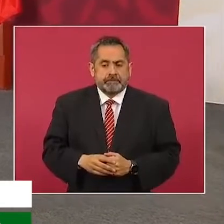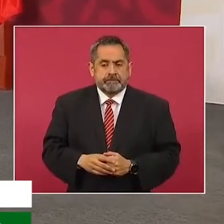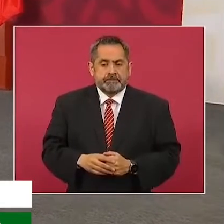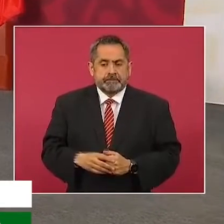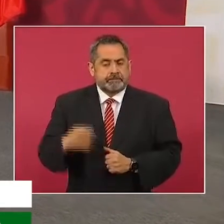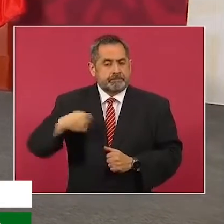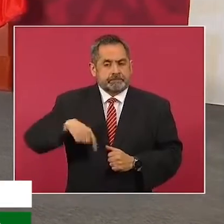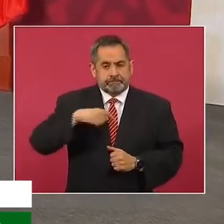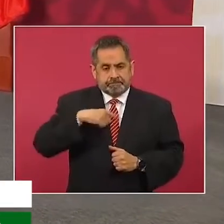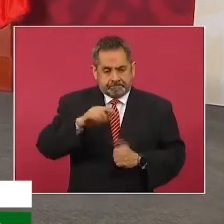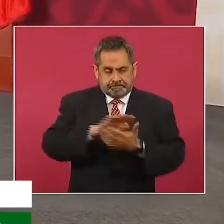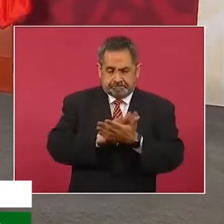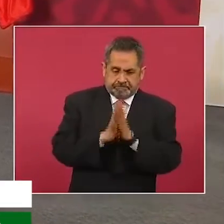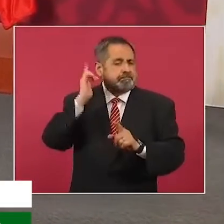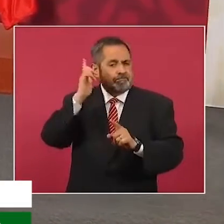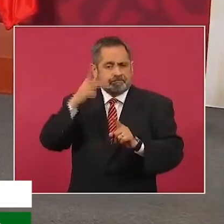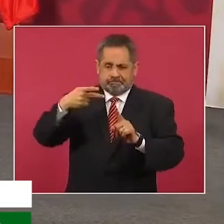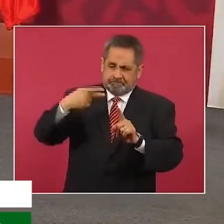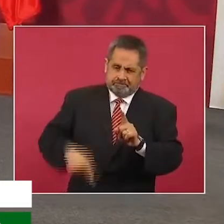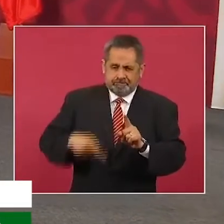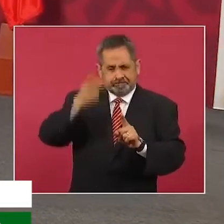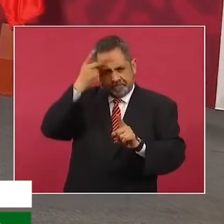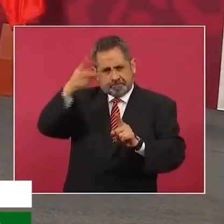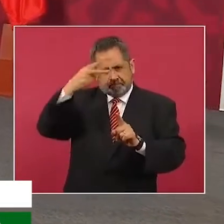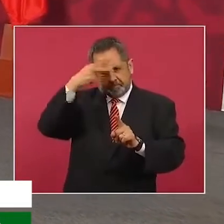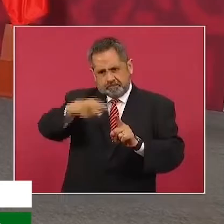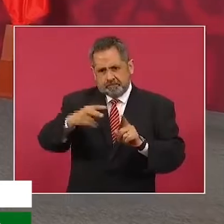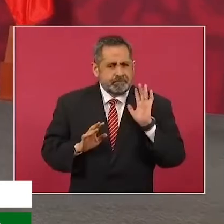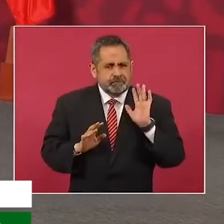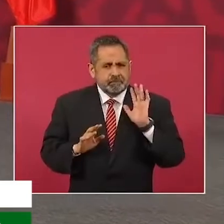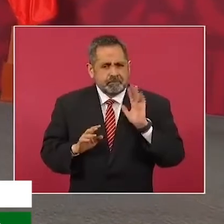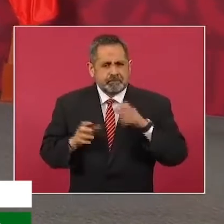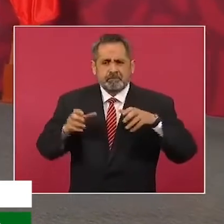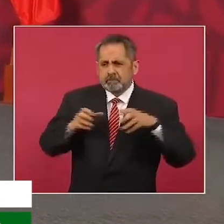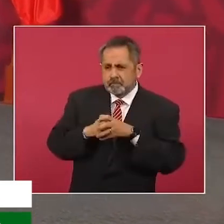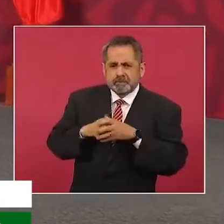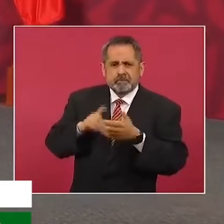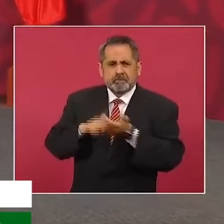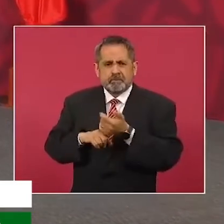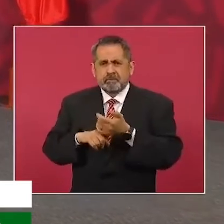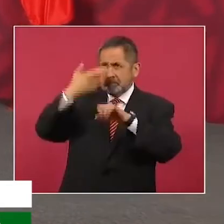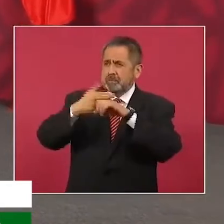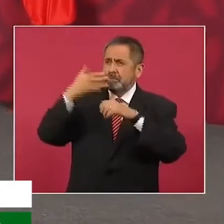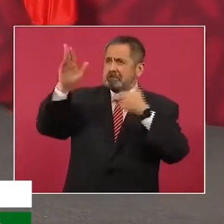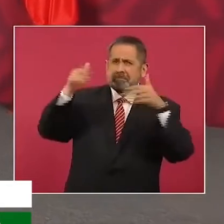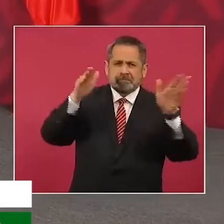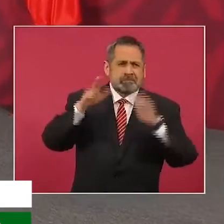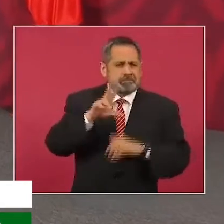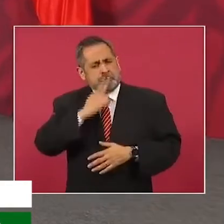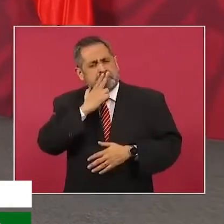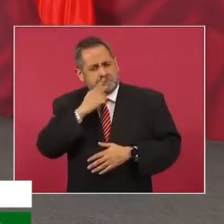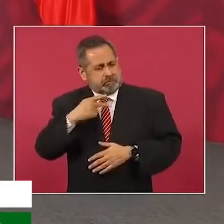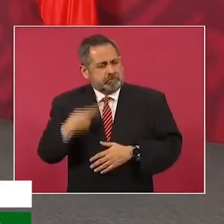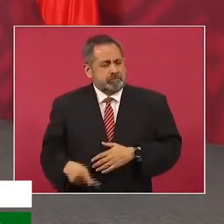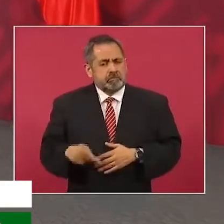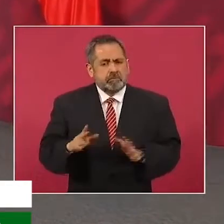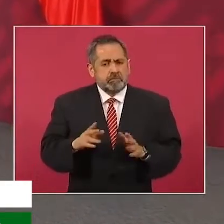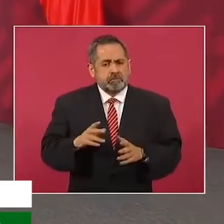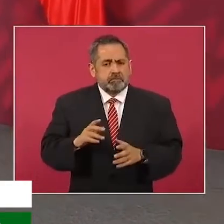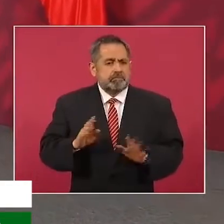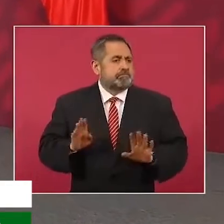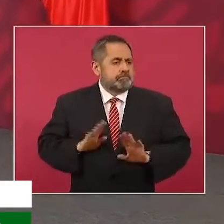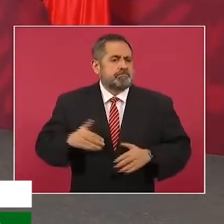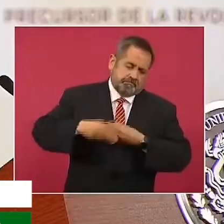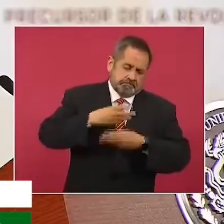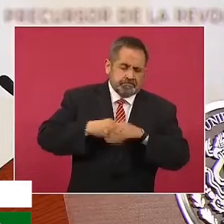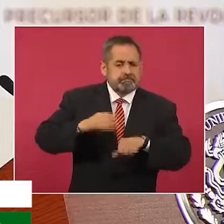se mexicanice el banco. Ya dije, no somos chauvinistas, no estamos en contra de extranjeros, pero sí se obtienen